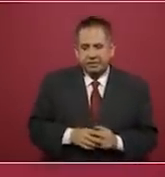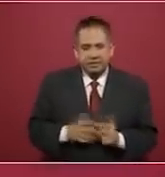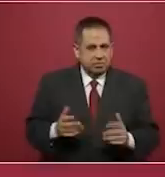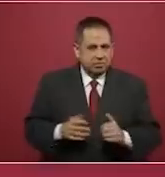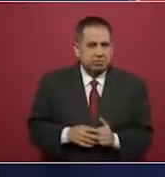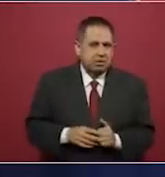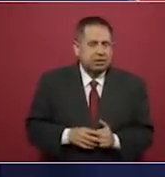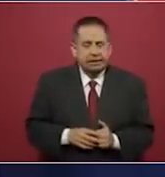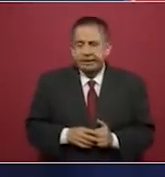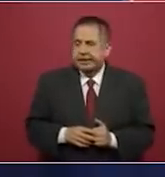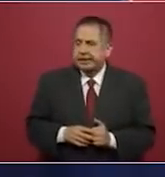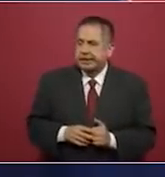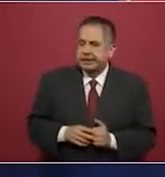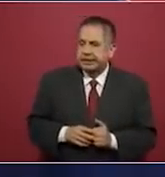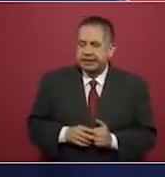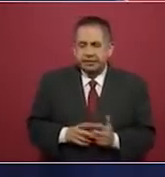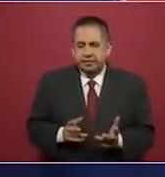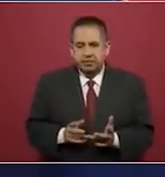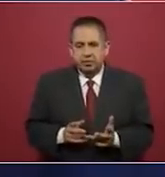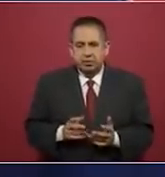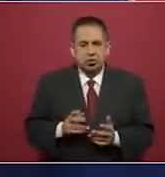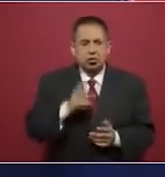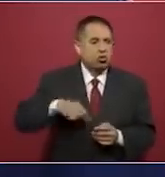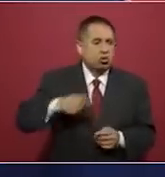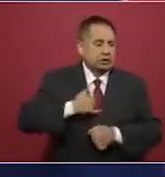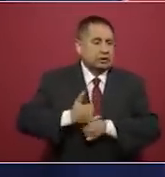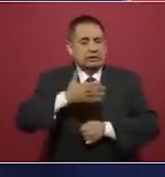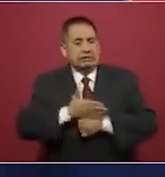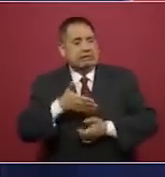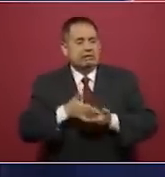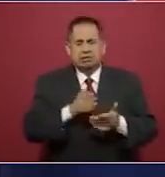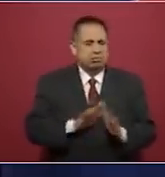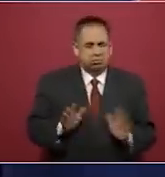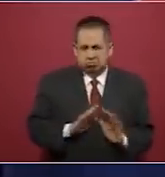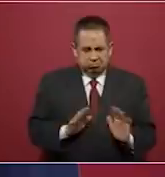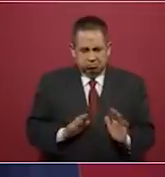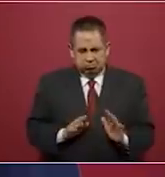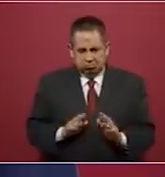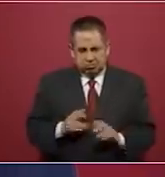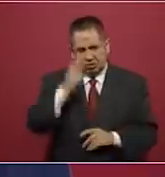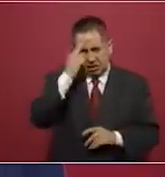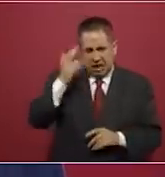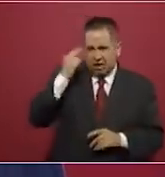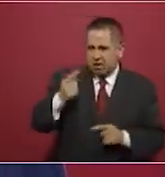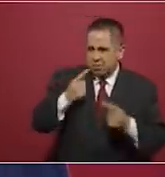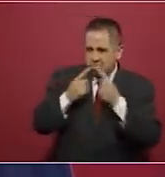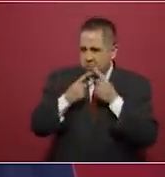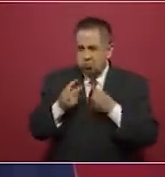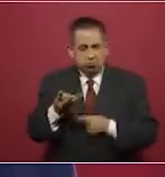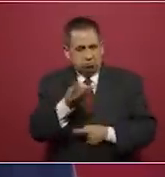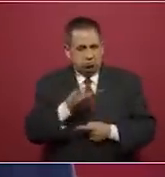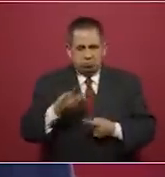no fuimos un obstáculo cuando se renegoció